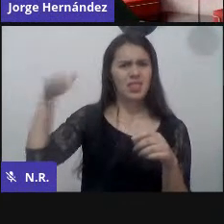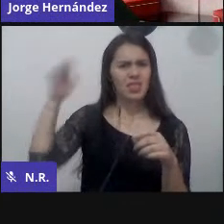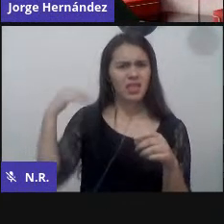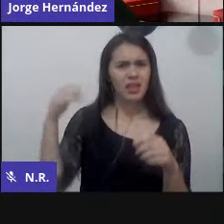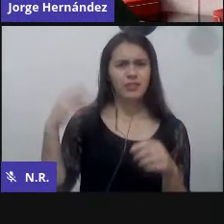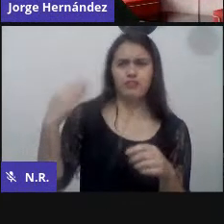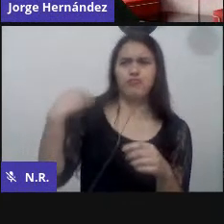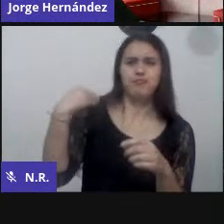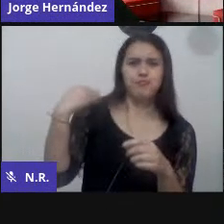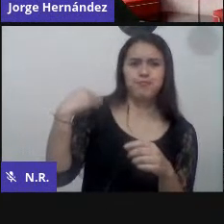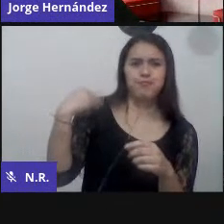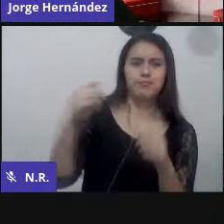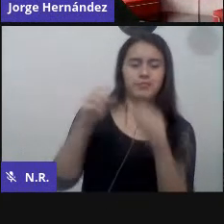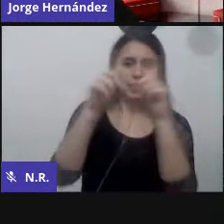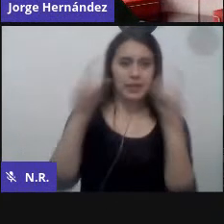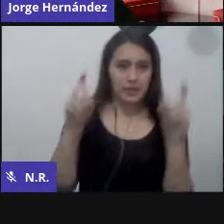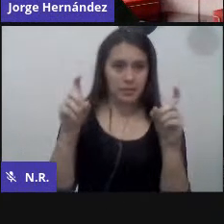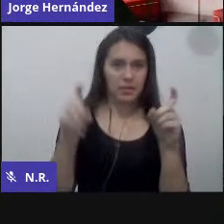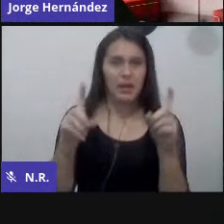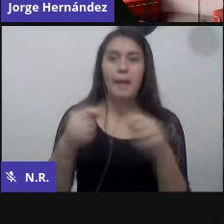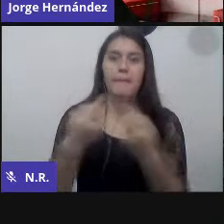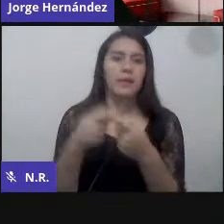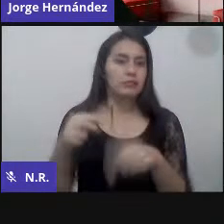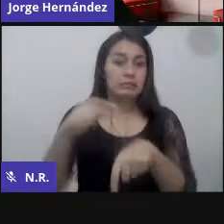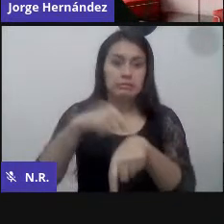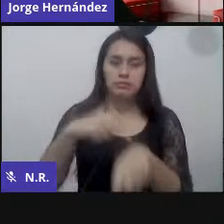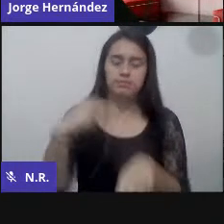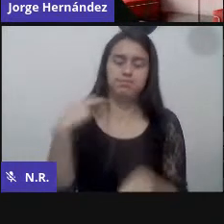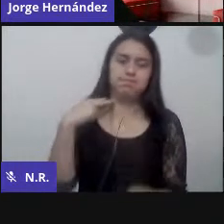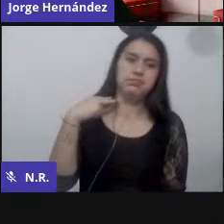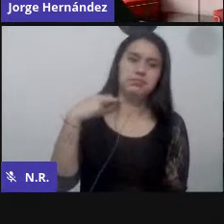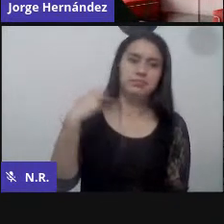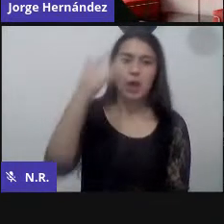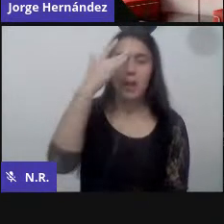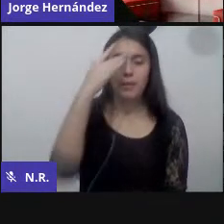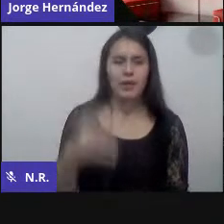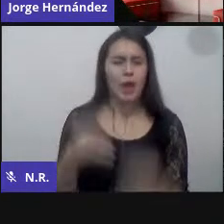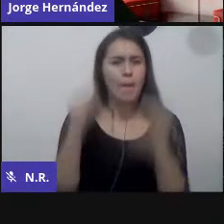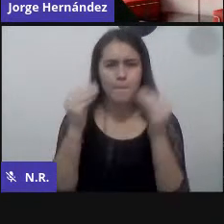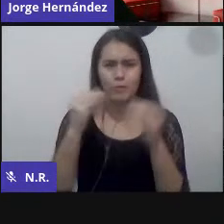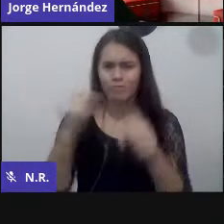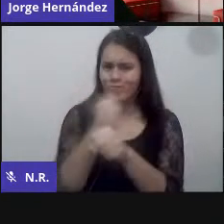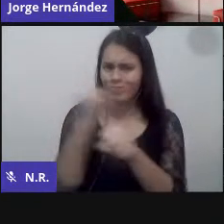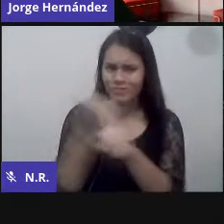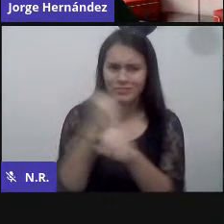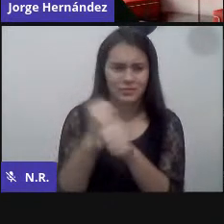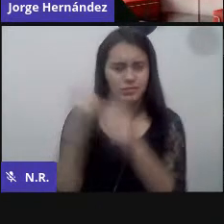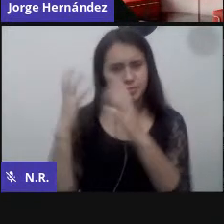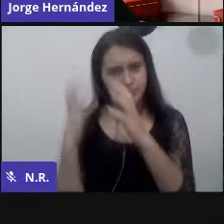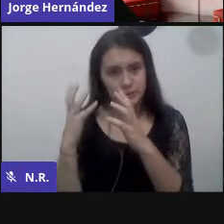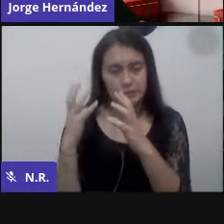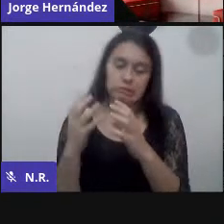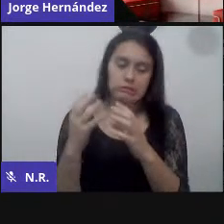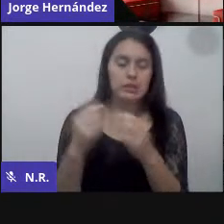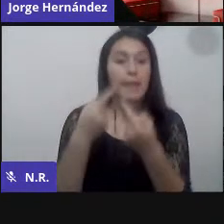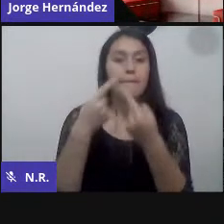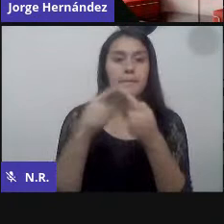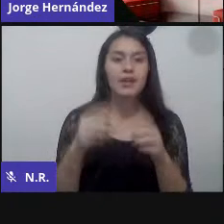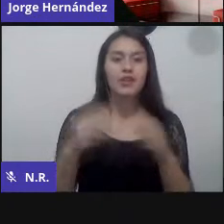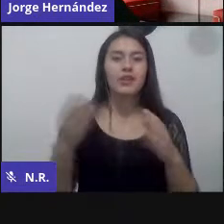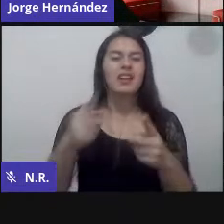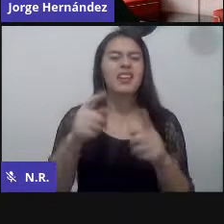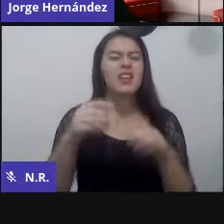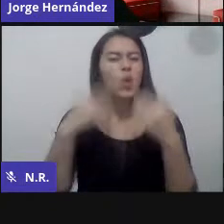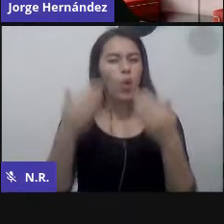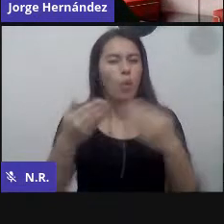pero no habíamos tenido, digamos, el tiempo, porque ha habido afortunadamente mucho trabajo, y es el tema de cómo hacer un streaming,